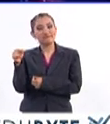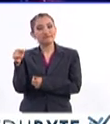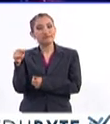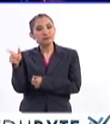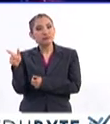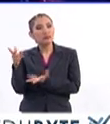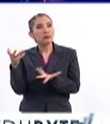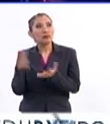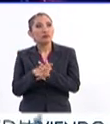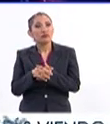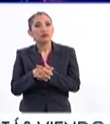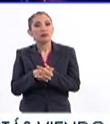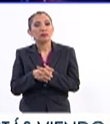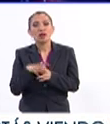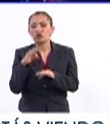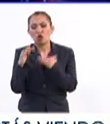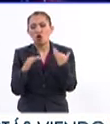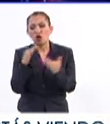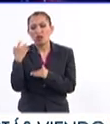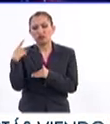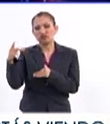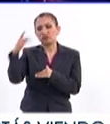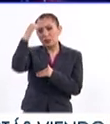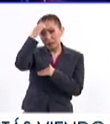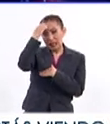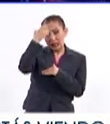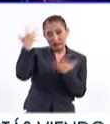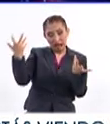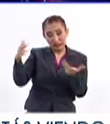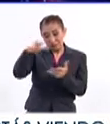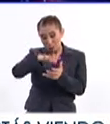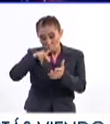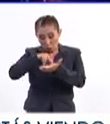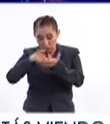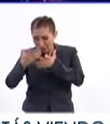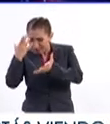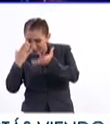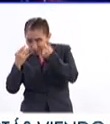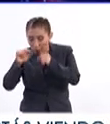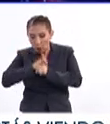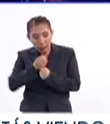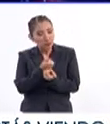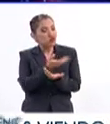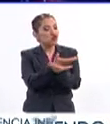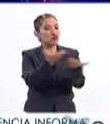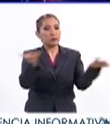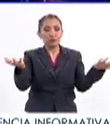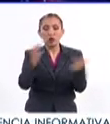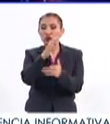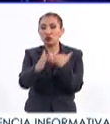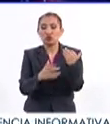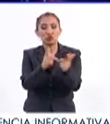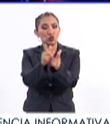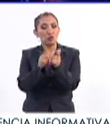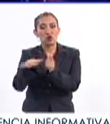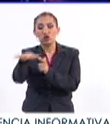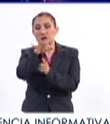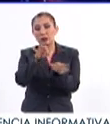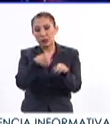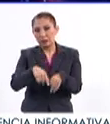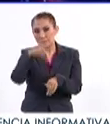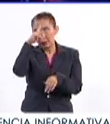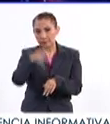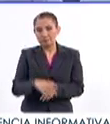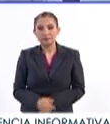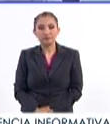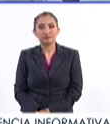que todas las experiencias que hayamos generado en este proyecto las podamos compartir con todos los grupos de trabajo aquí en